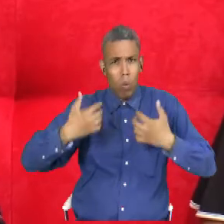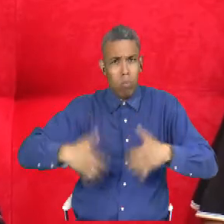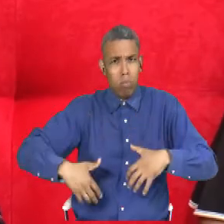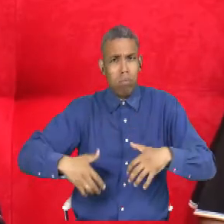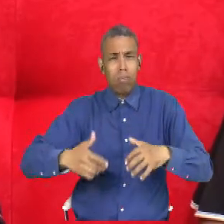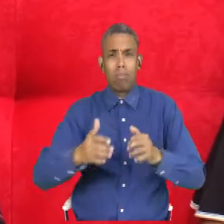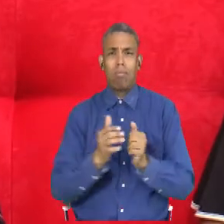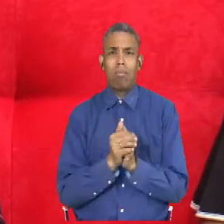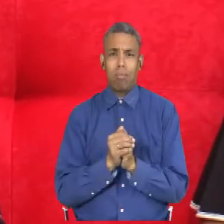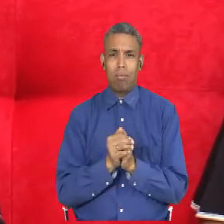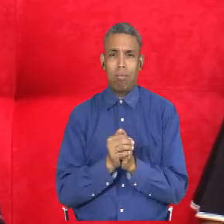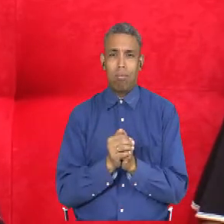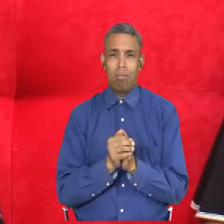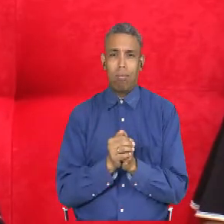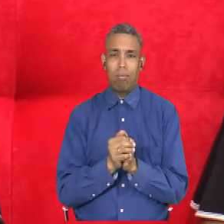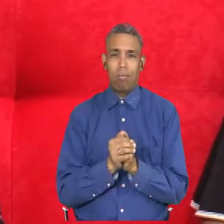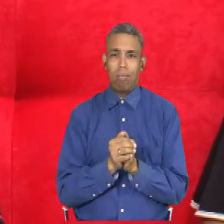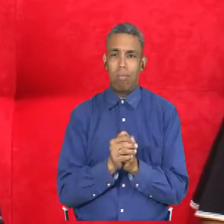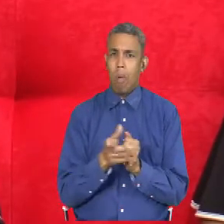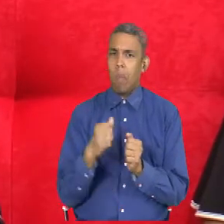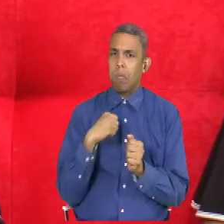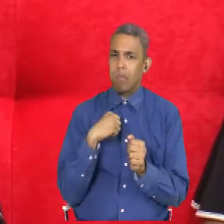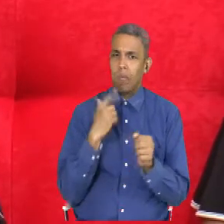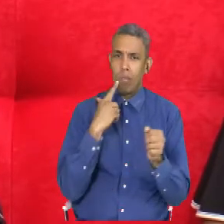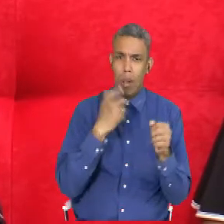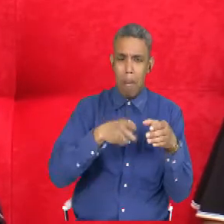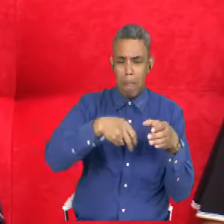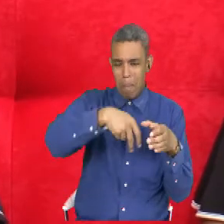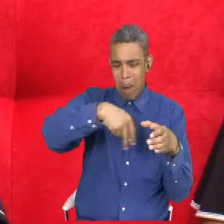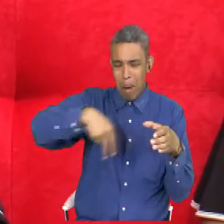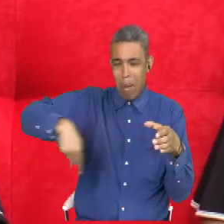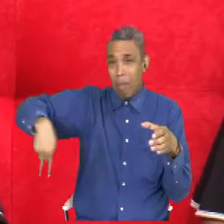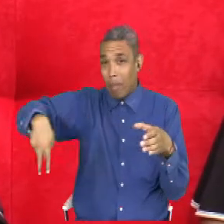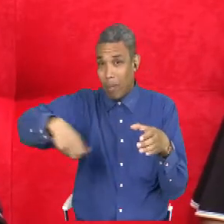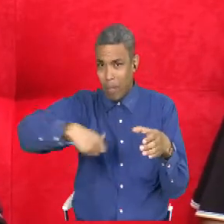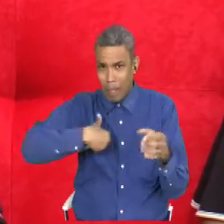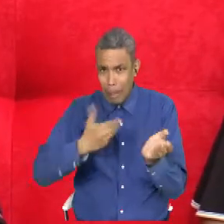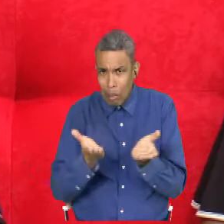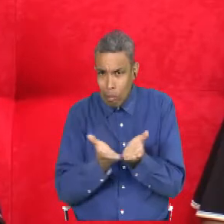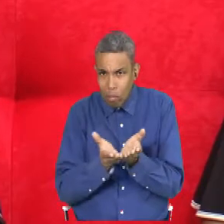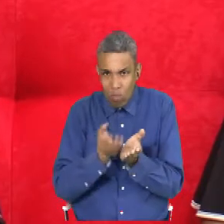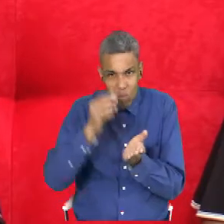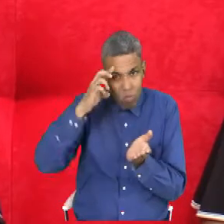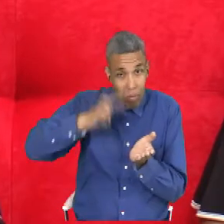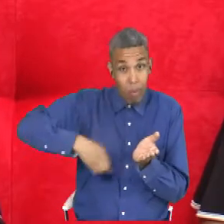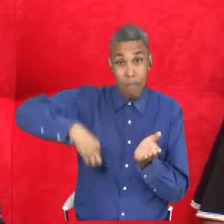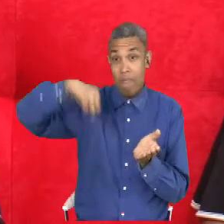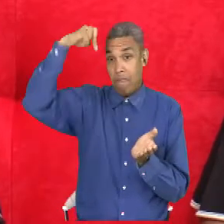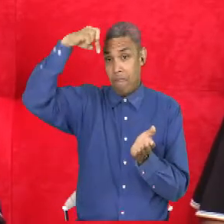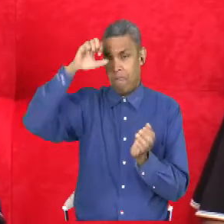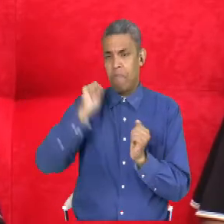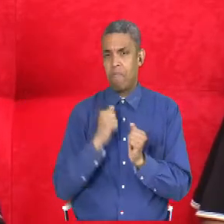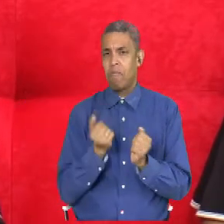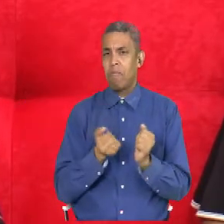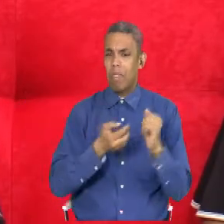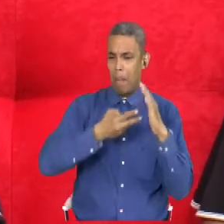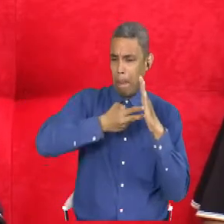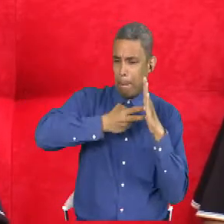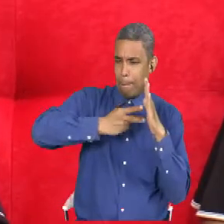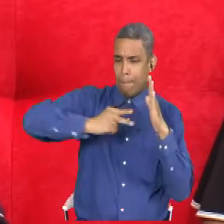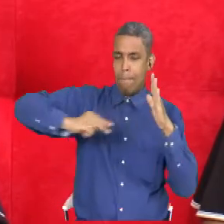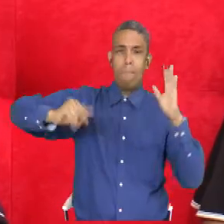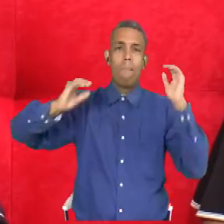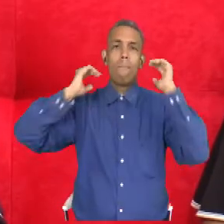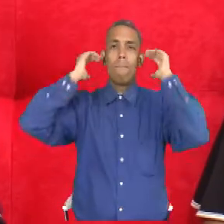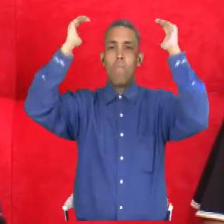equipo tanto de estudiantes como profesionales, y además de eso, pues, cuentan con una tecnología de punta